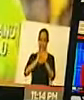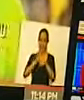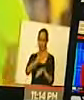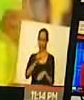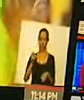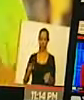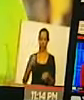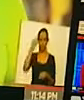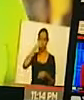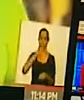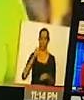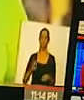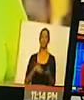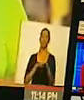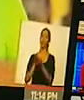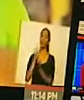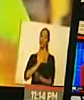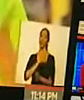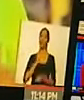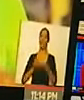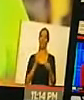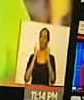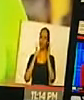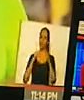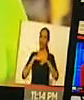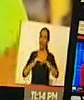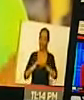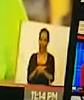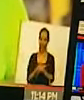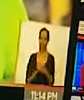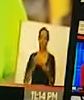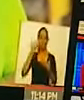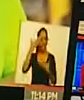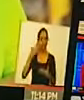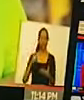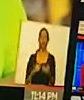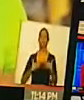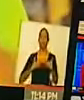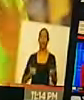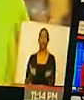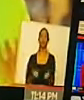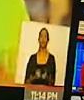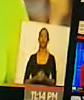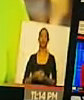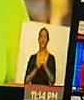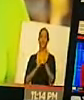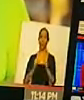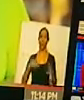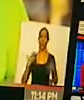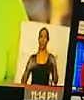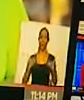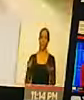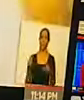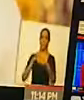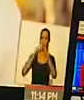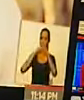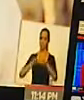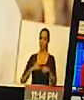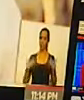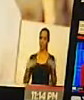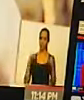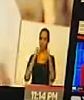pueblo, con desarrollo social, haciendo una atención integral, salud, deporte, recreación, para brindar la mayor suma de felicidad posible. Primera